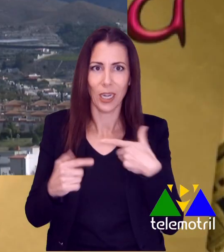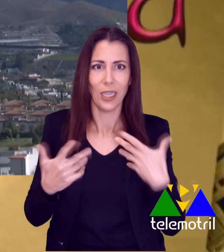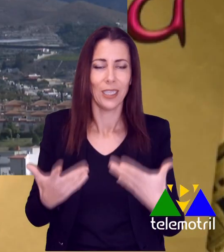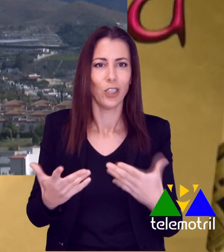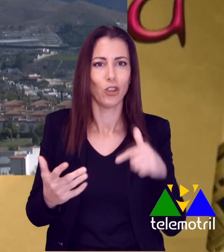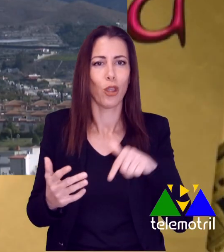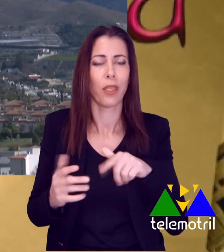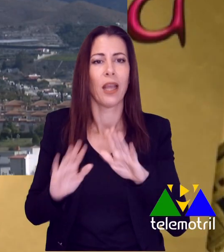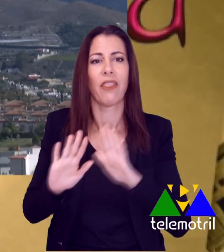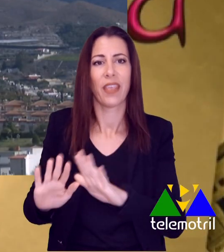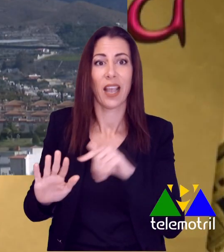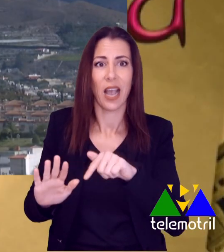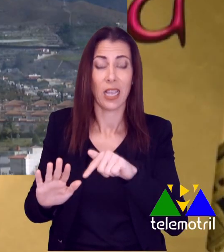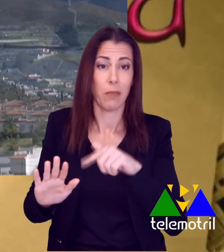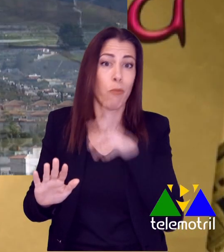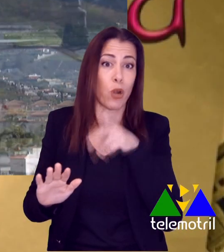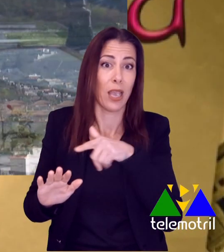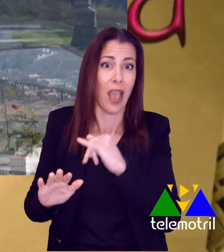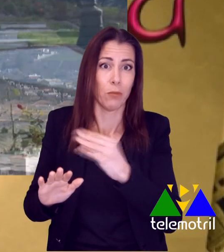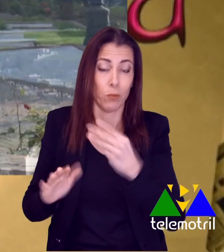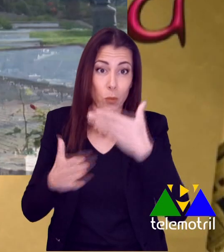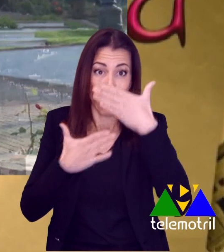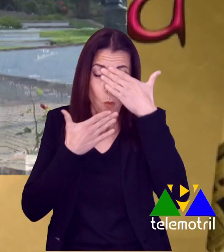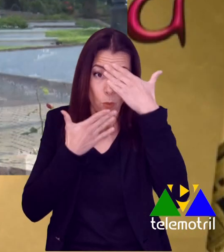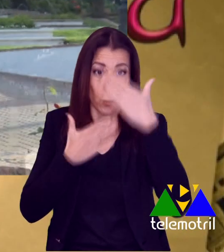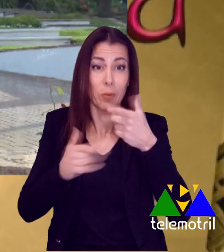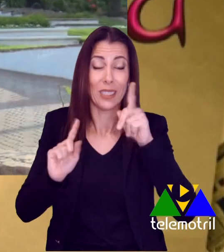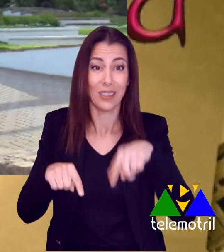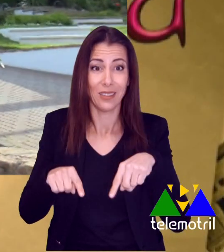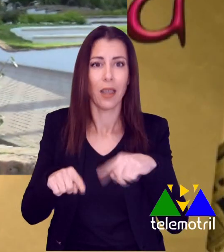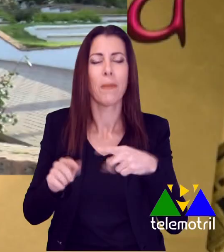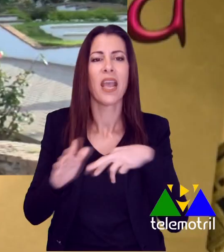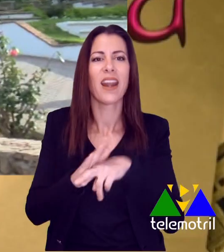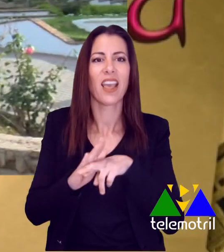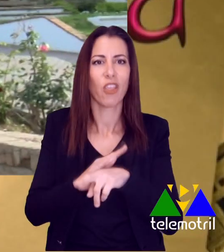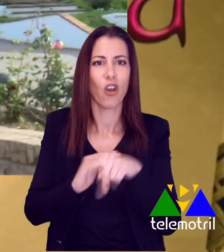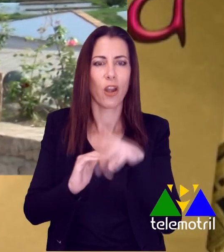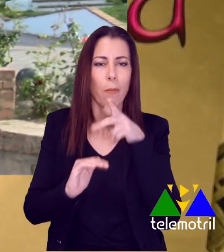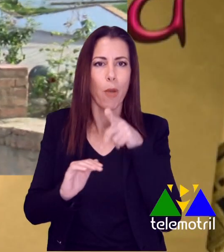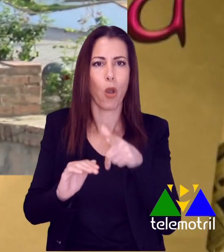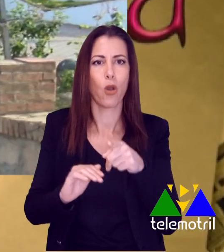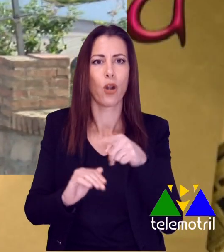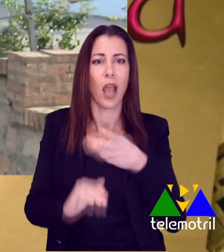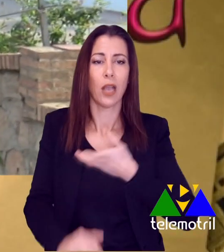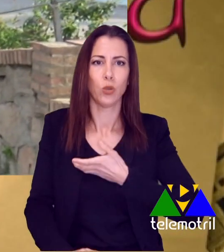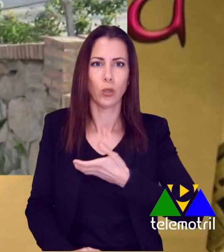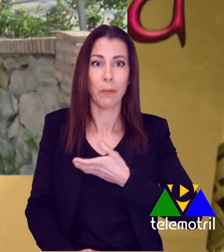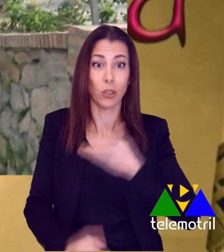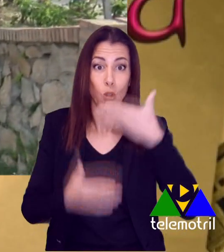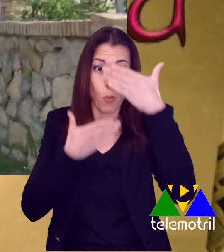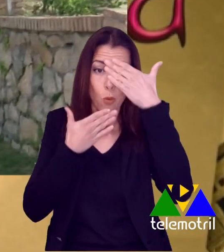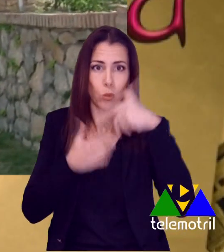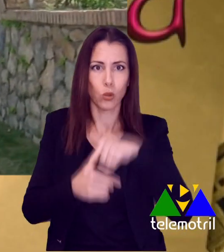población autóctona que había, musulmana, se deja aquí. Incluso algunos regidores que habían sido también regidores del ayuntamiento